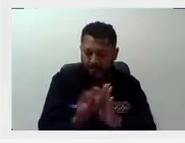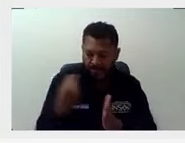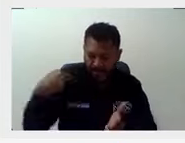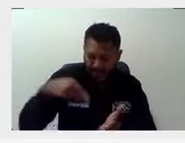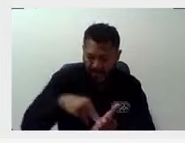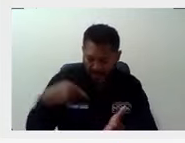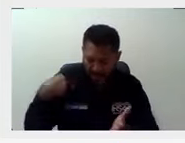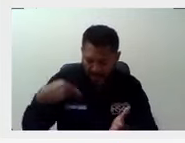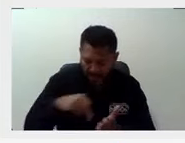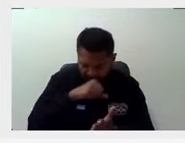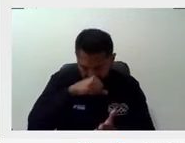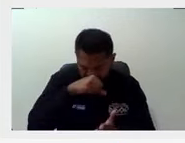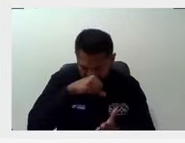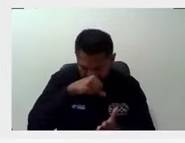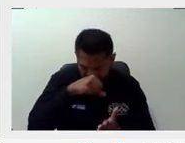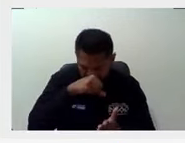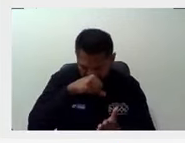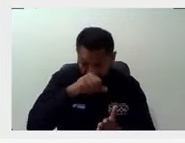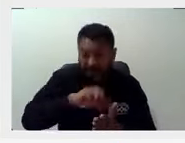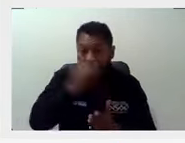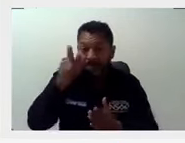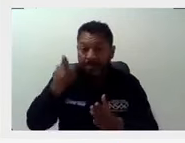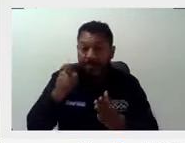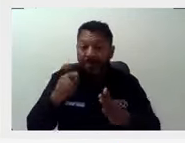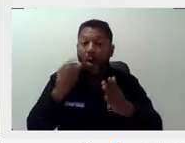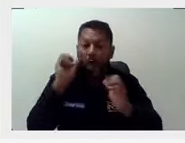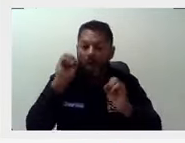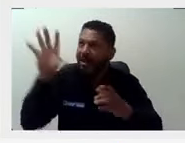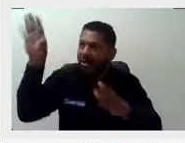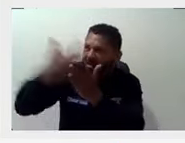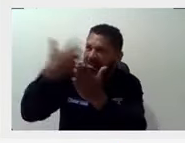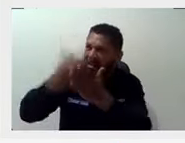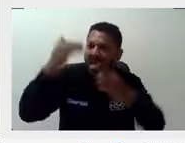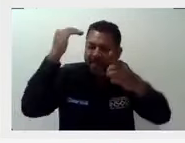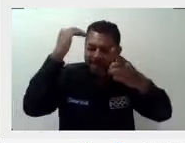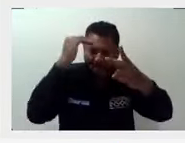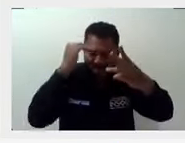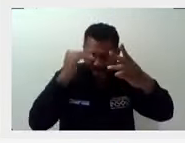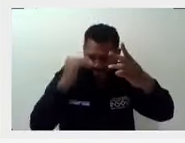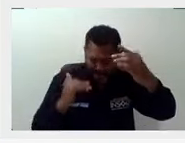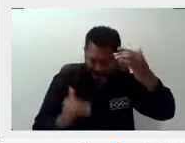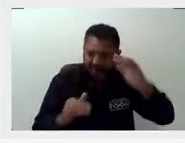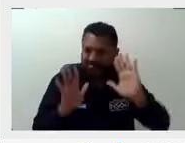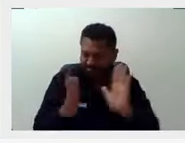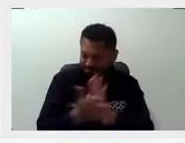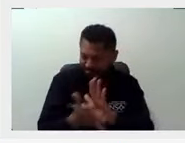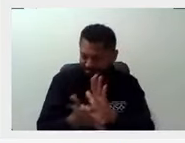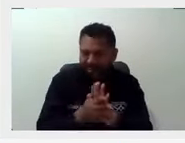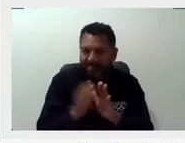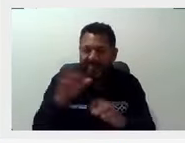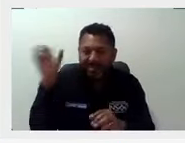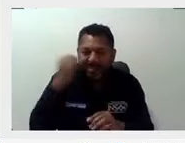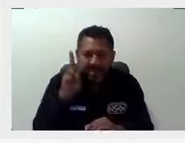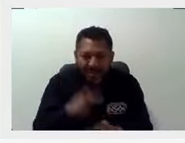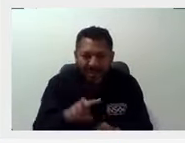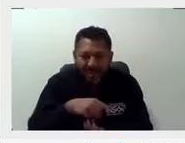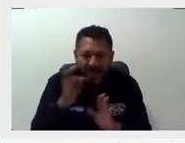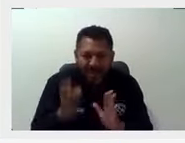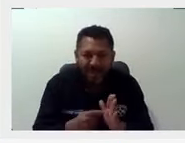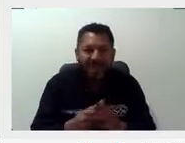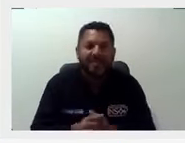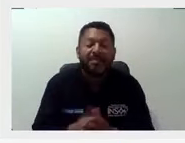y Ángela Mediana hablan acerca de ese tanque. Nos vamos a poner todo eso ahorita que terminemos los links para que ustedes los puedan tener allí.